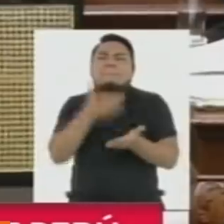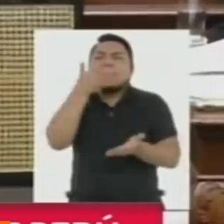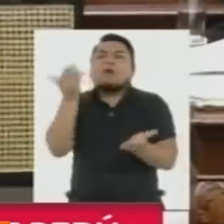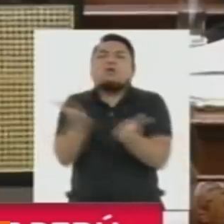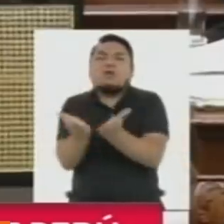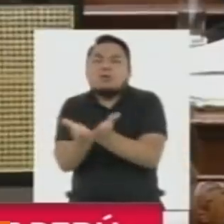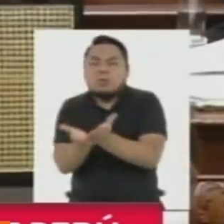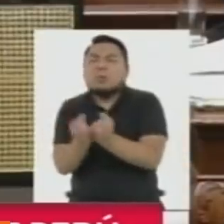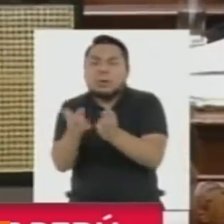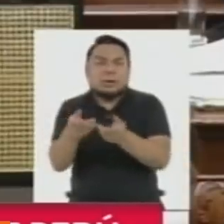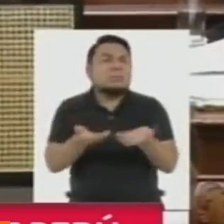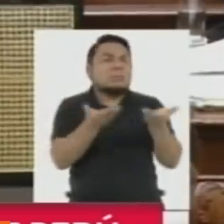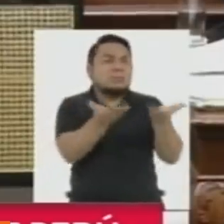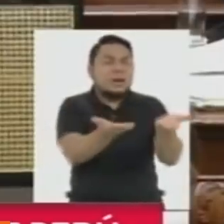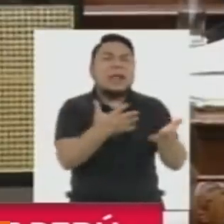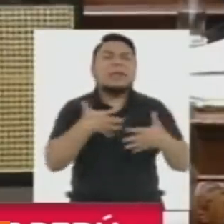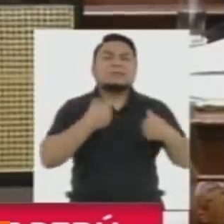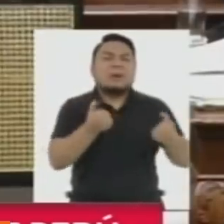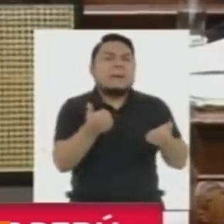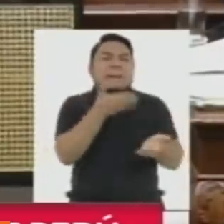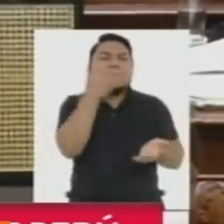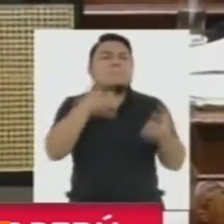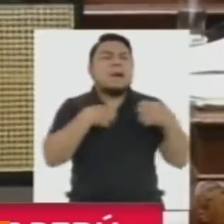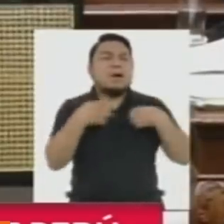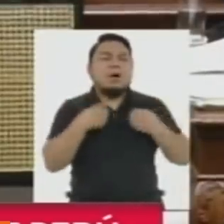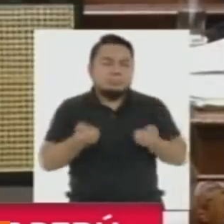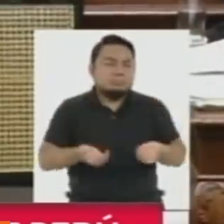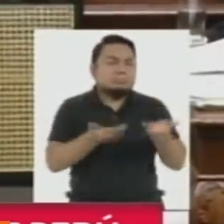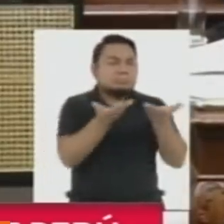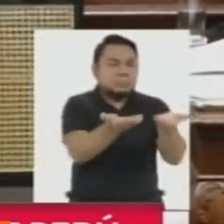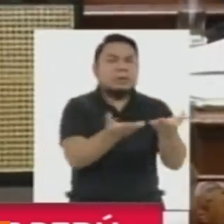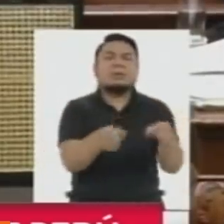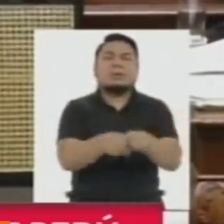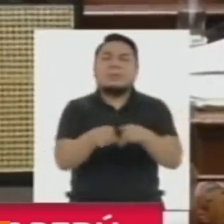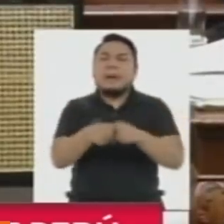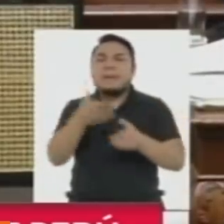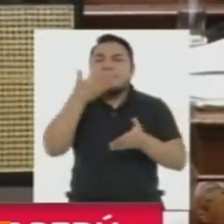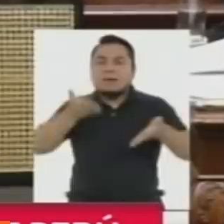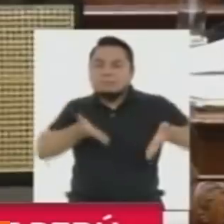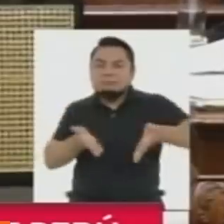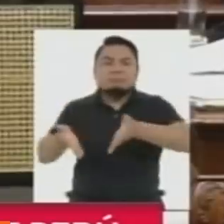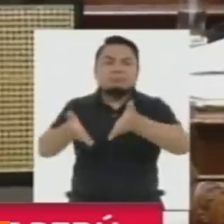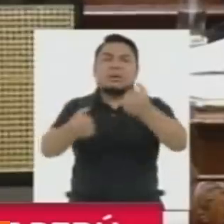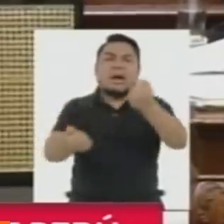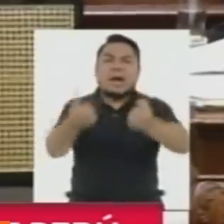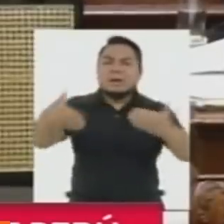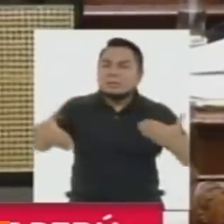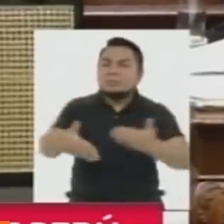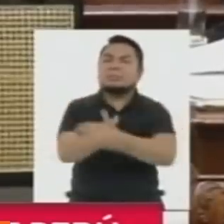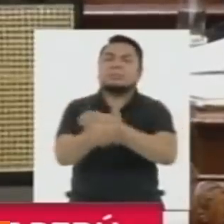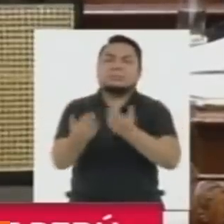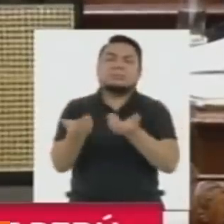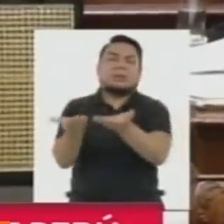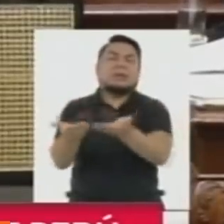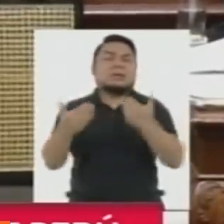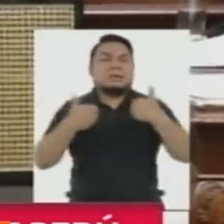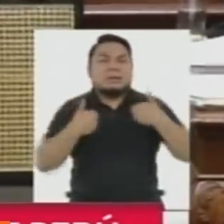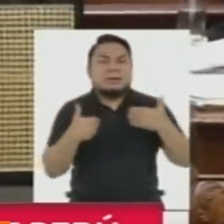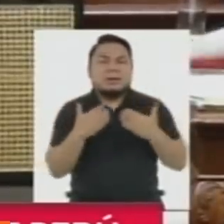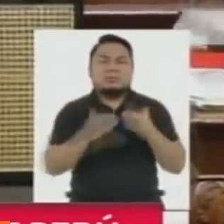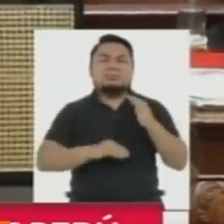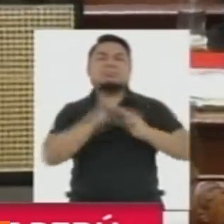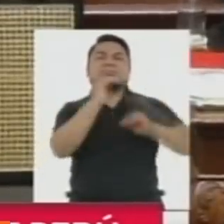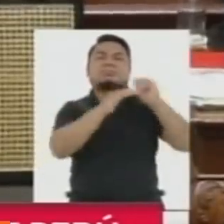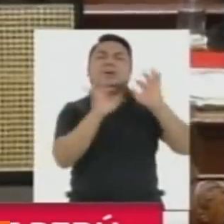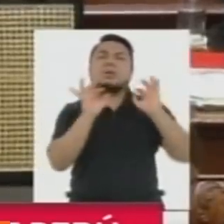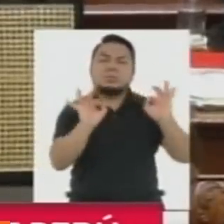él entendía que esta confianza solicitada debe haber sido negada y por lo tanto aseguró que estaría